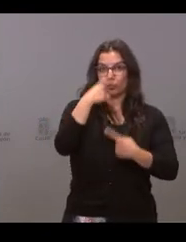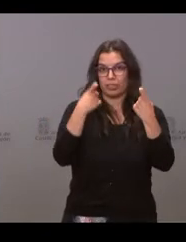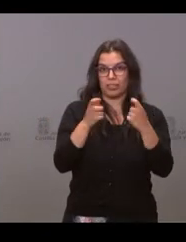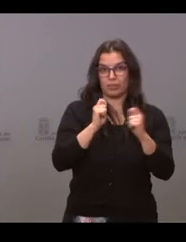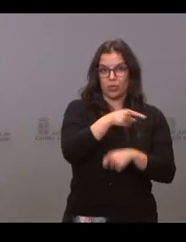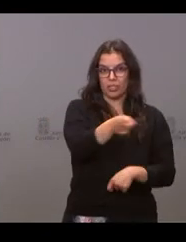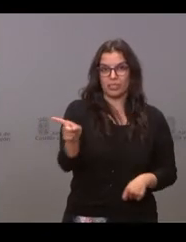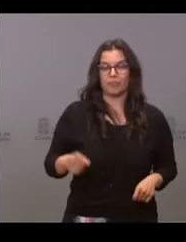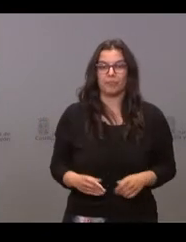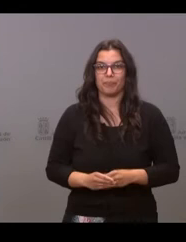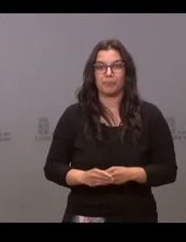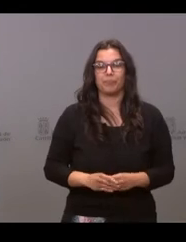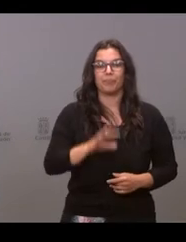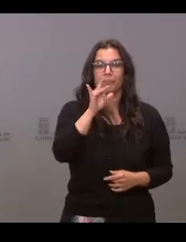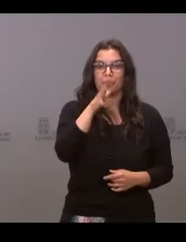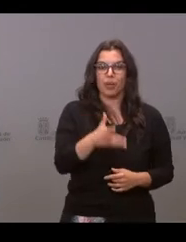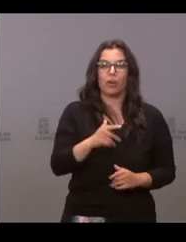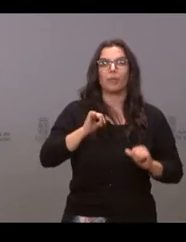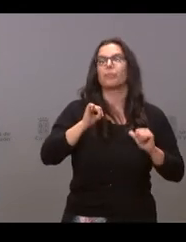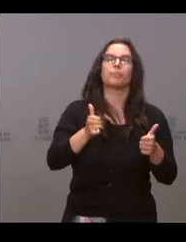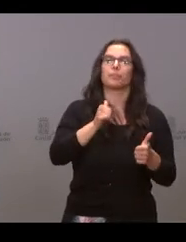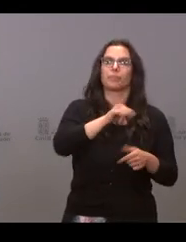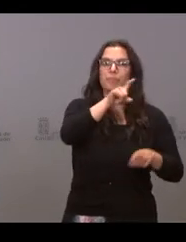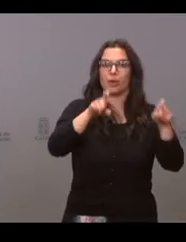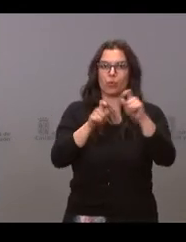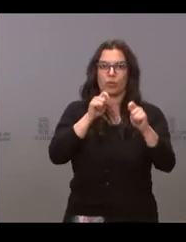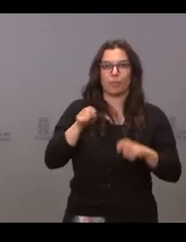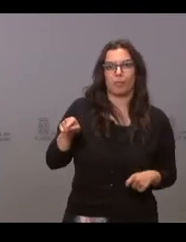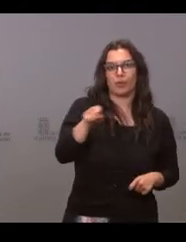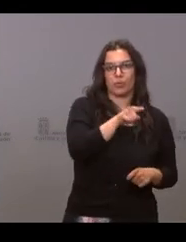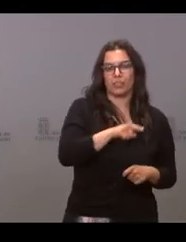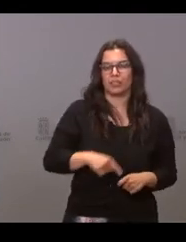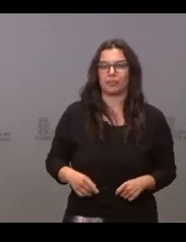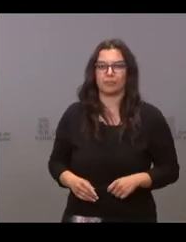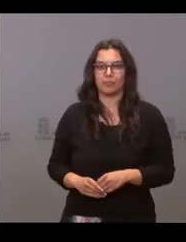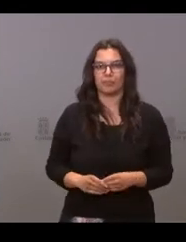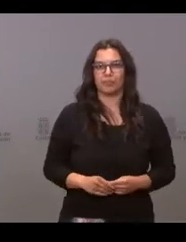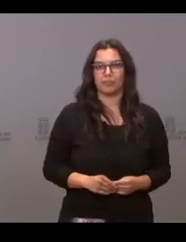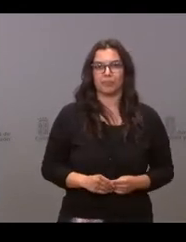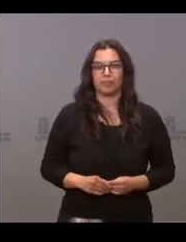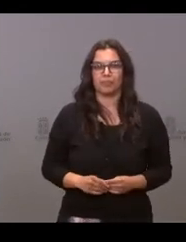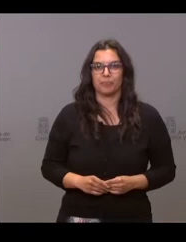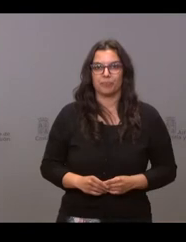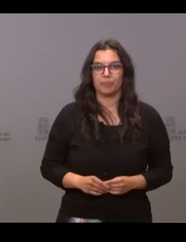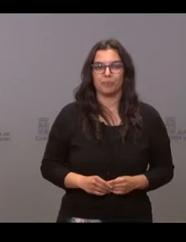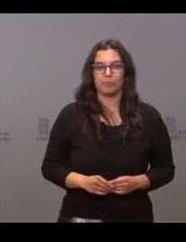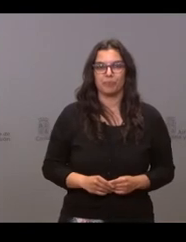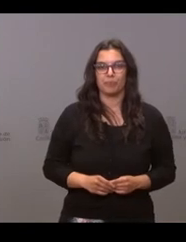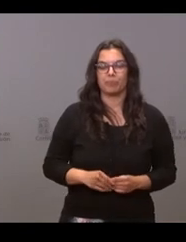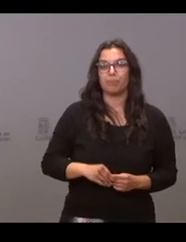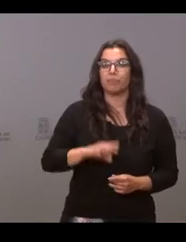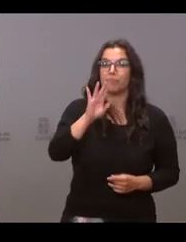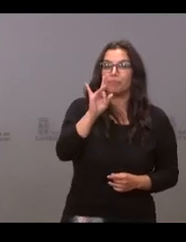si a partir de este momento pueden formular sus preguntas los medios de comunicación si sus